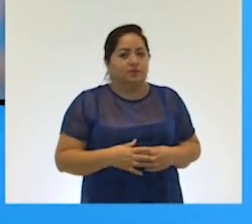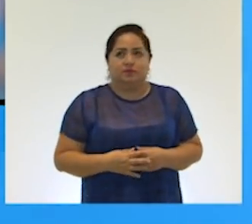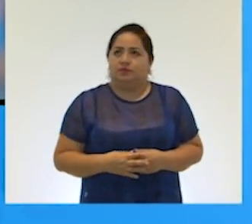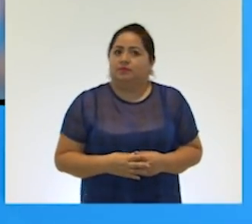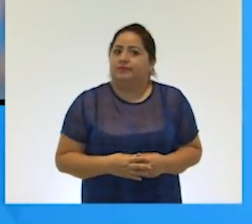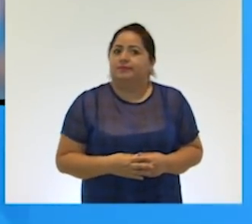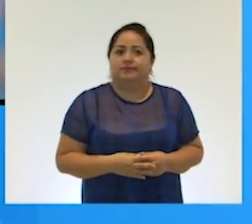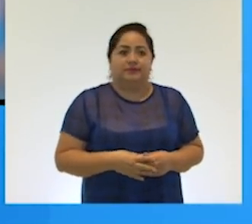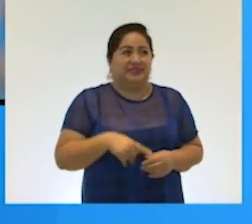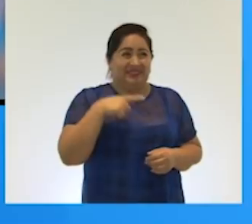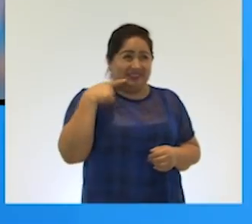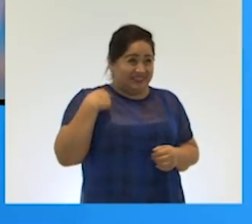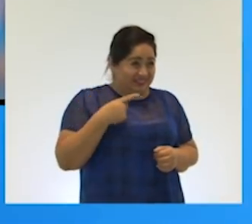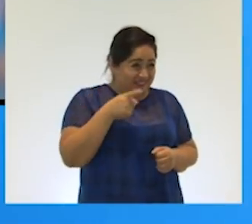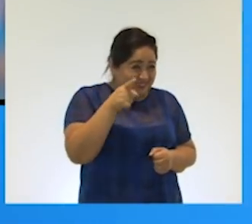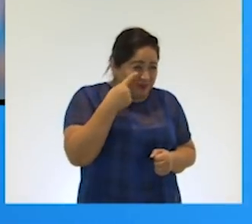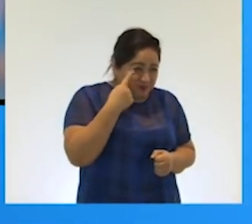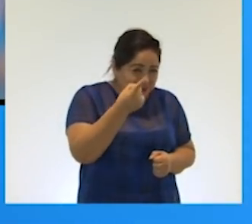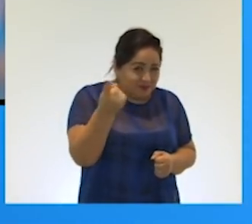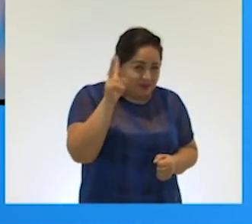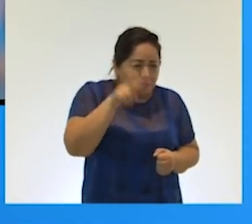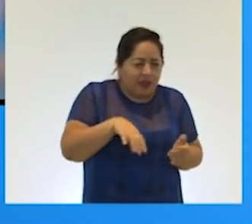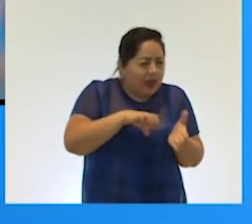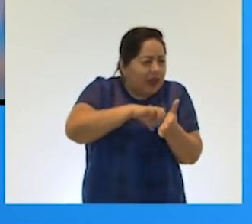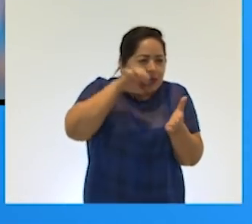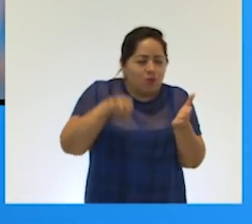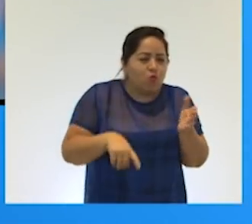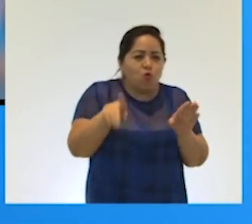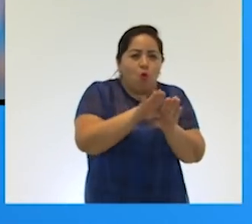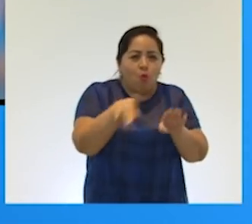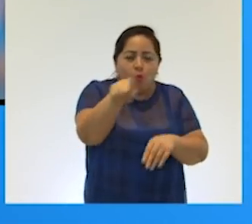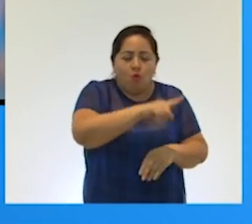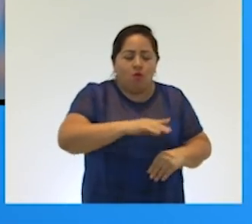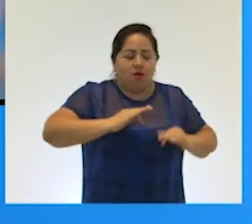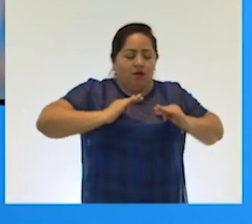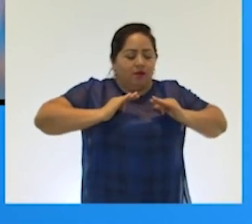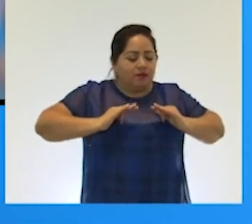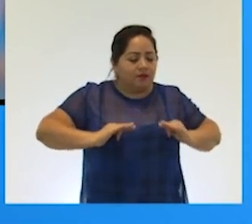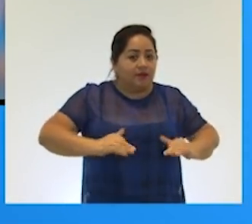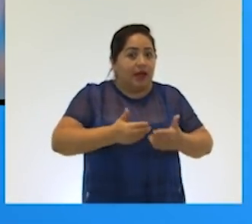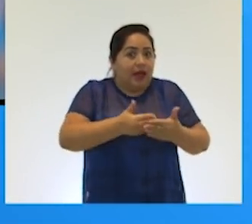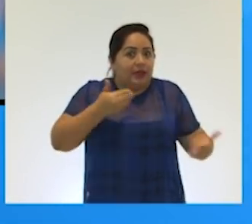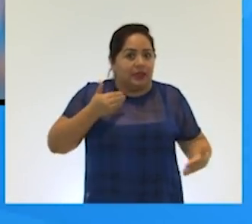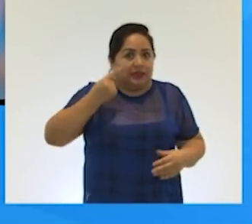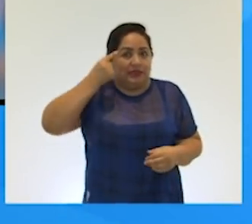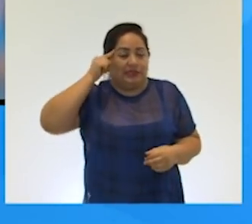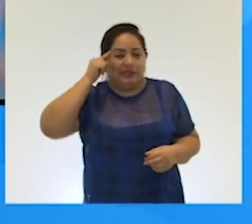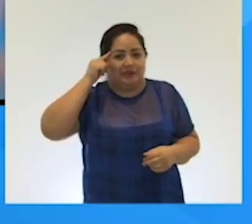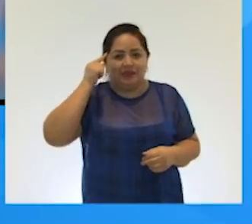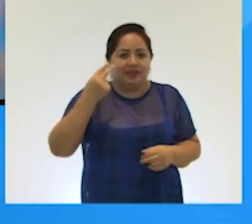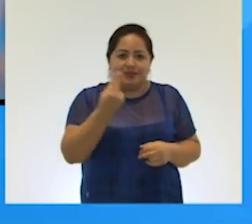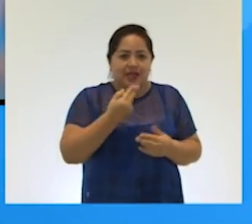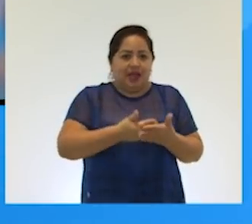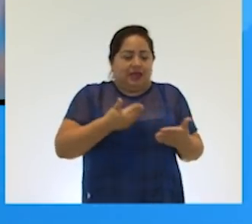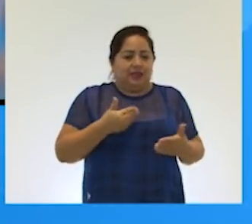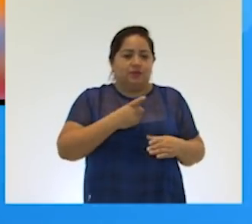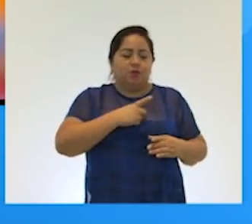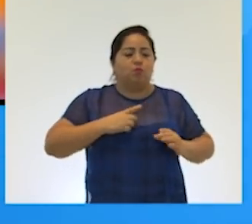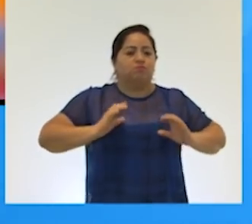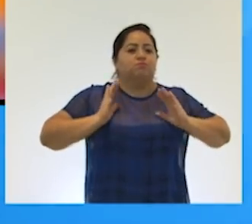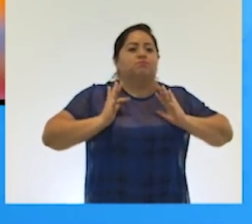Ay, ese querido público fue un ejemplo de cómo calmarse ante algo o alguien que nos altera.